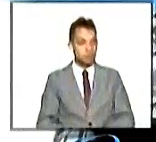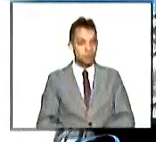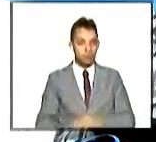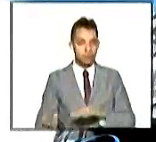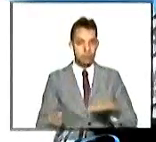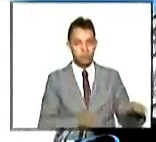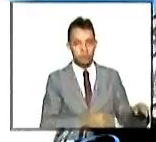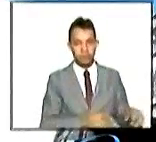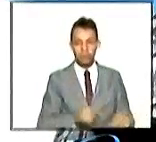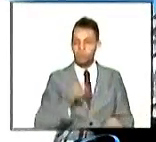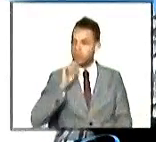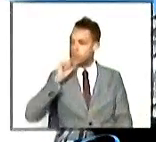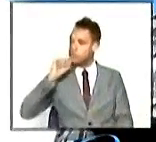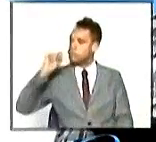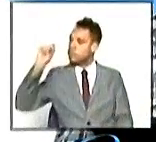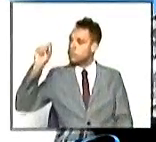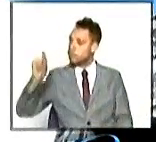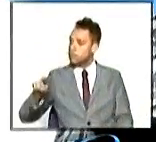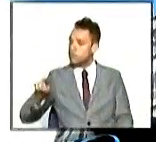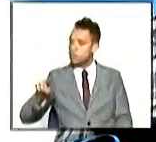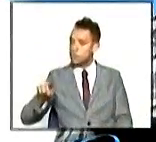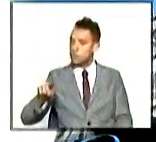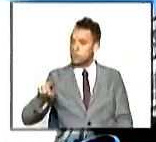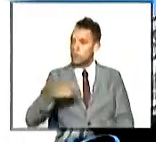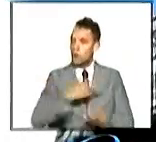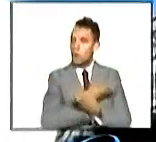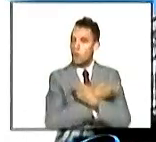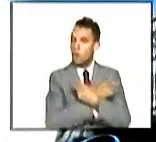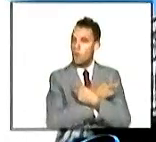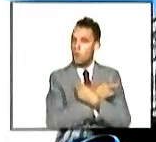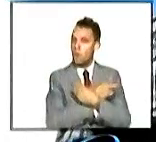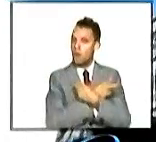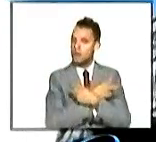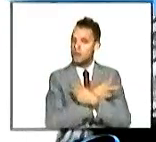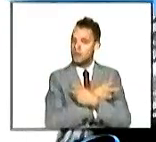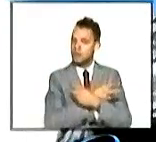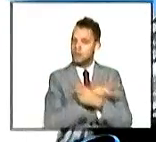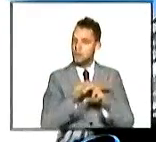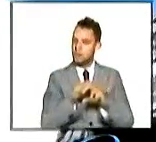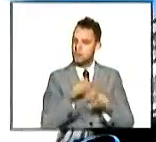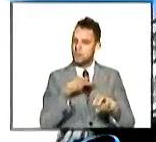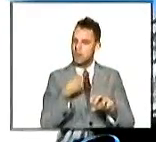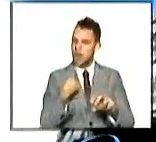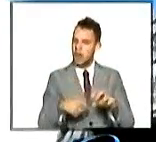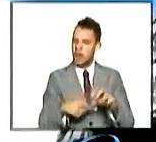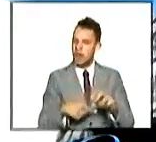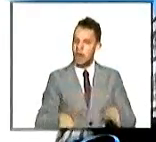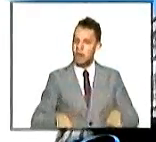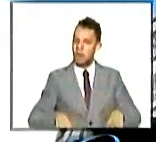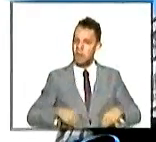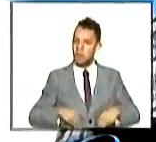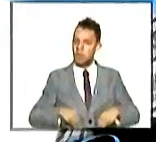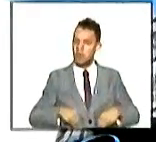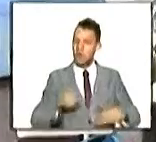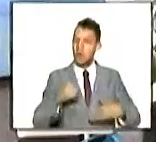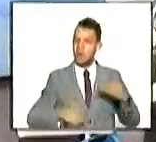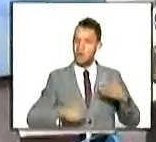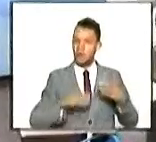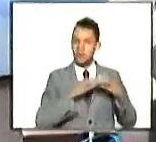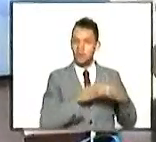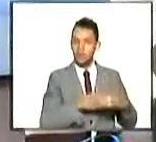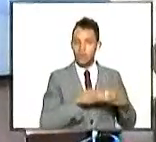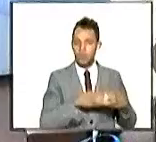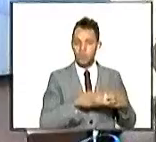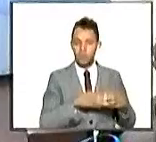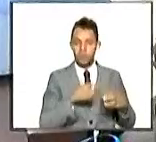Doctor, ¿para qué sirve densitometría ósea y qué personas la necesitan? ¿Qué es bueno para la menopausia? Grupo Canitas